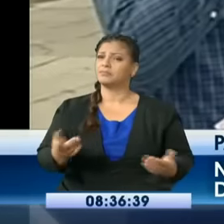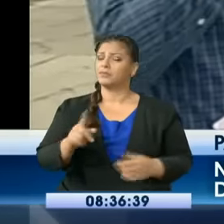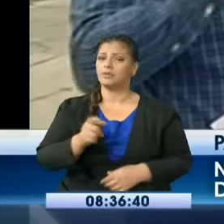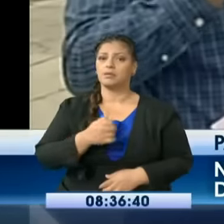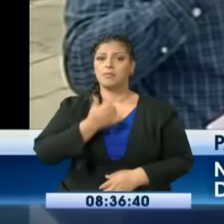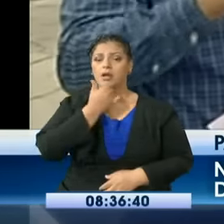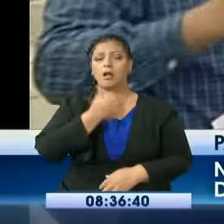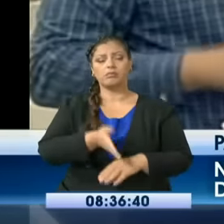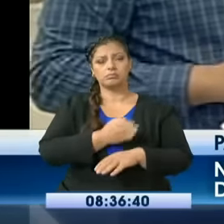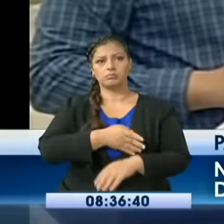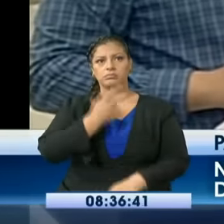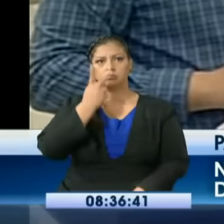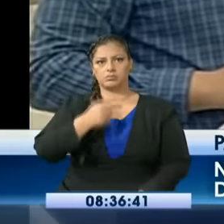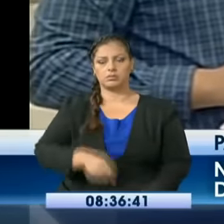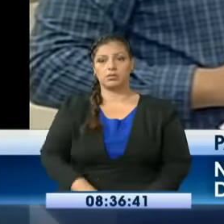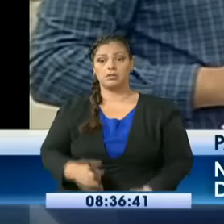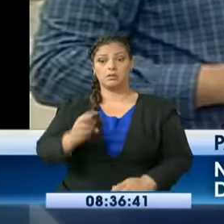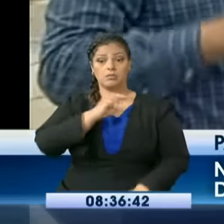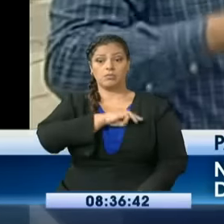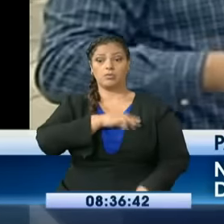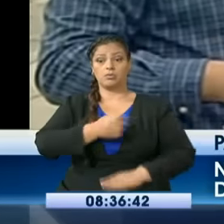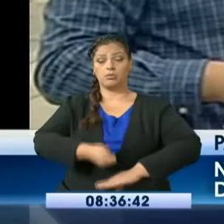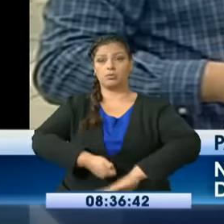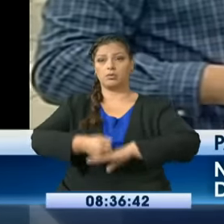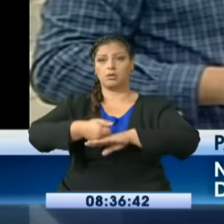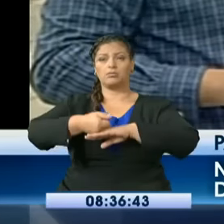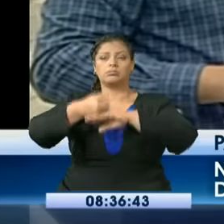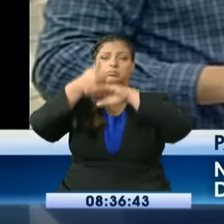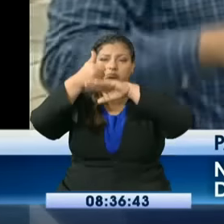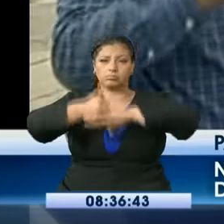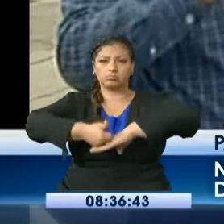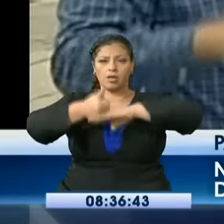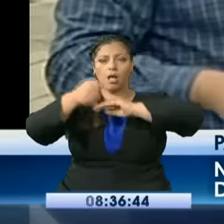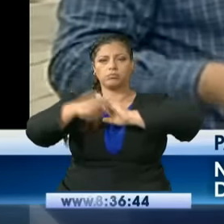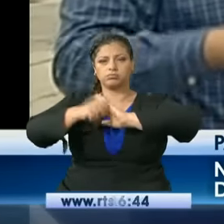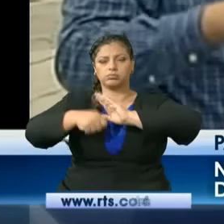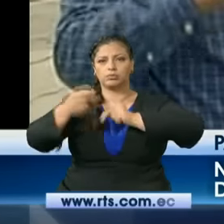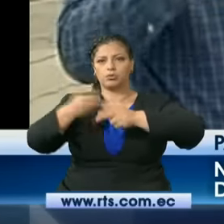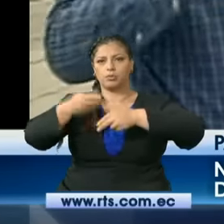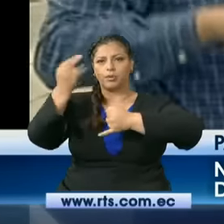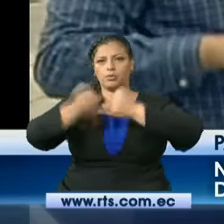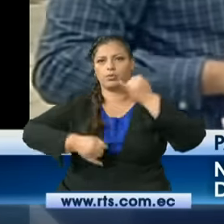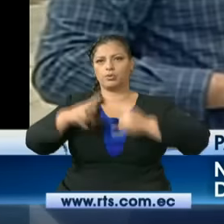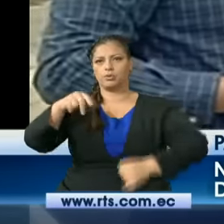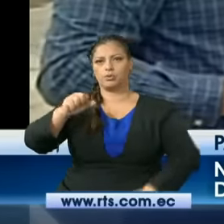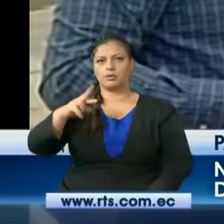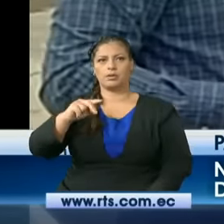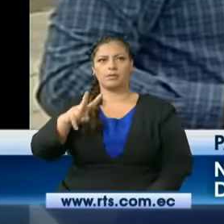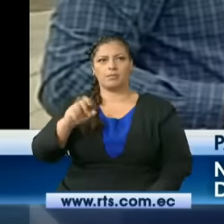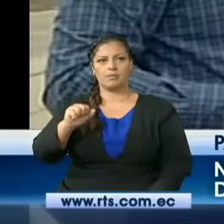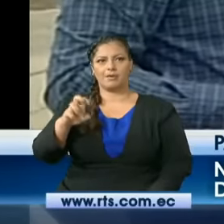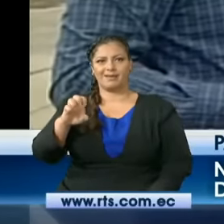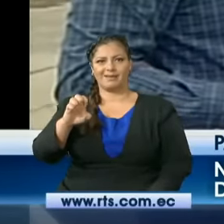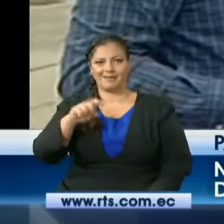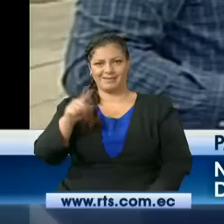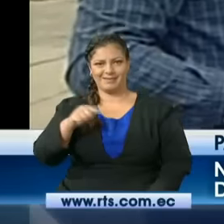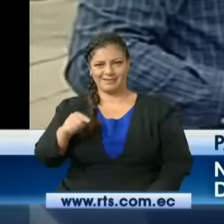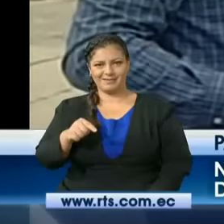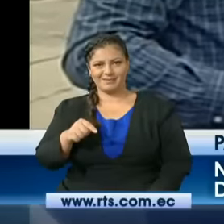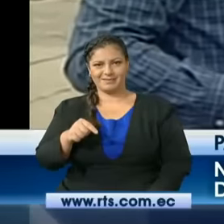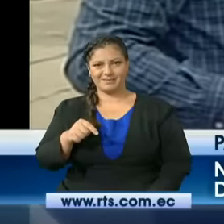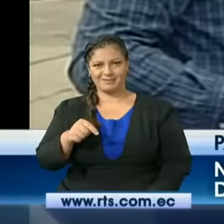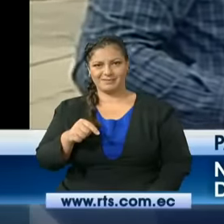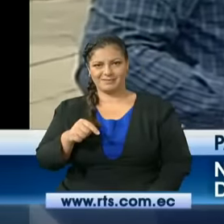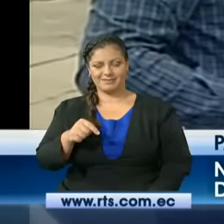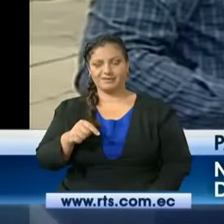cerrada con las tres partes, decidimos que se prohibía el cobro, porque también nos hemos enterado que están cobrando